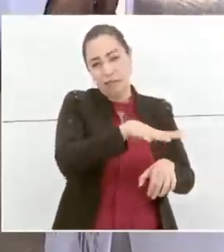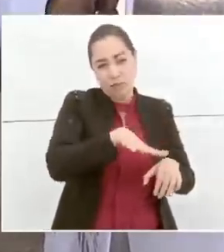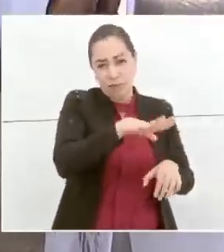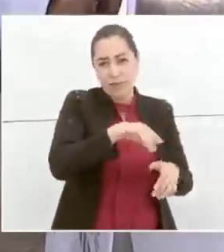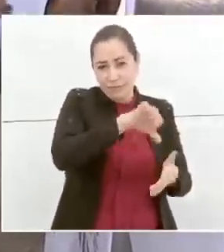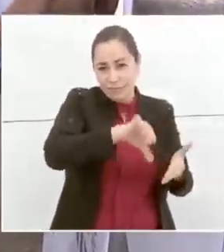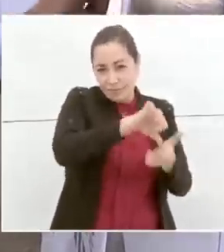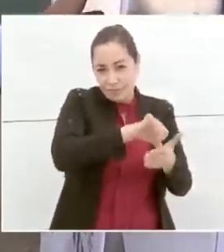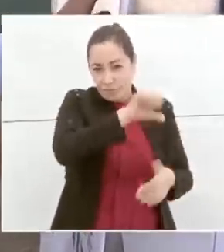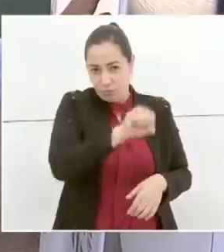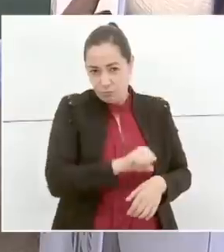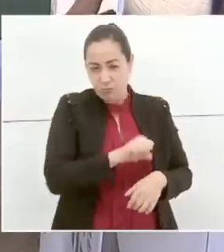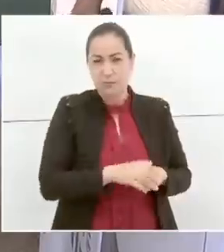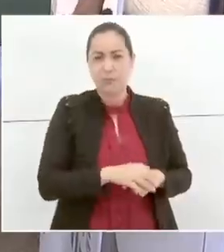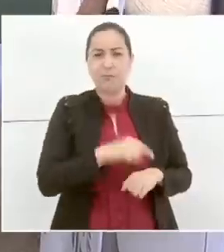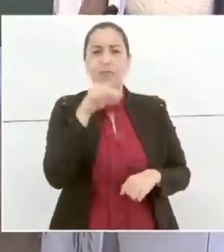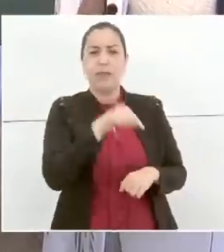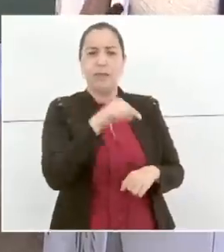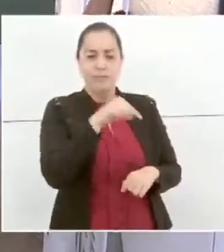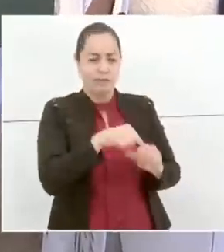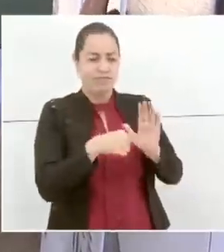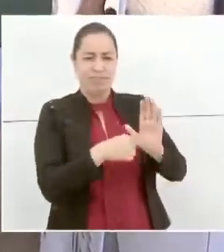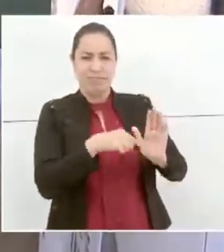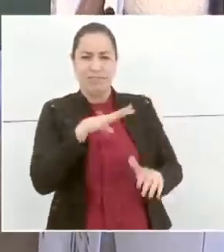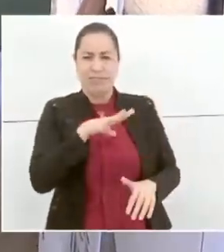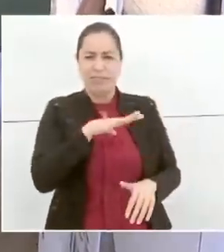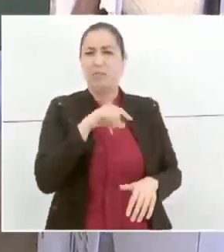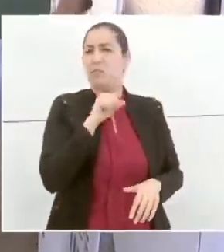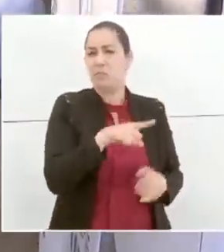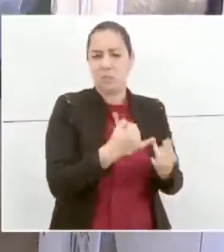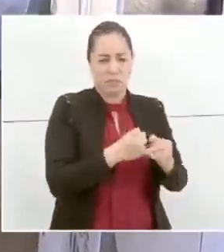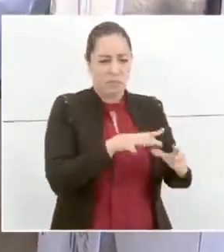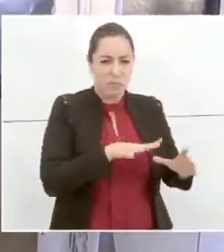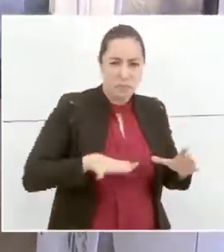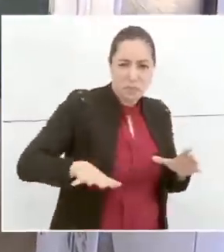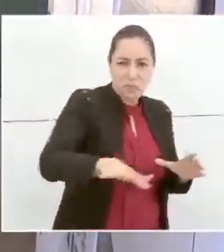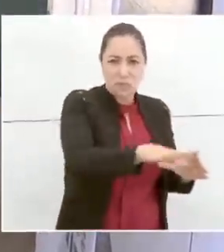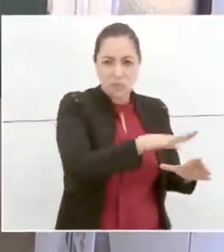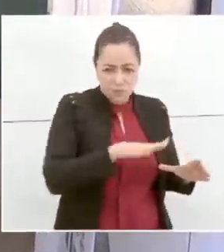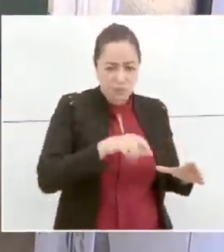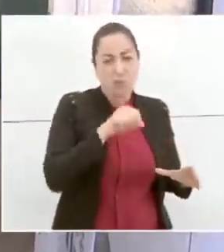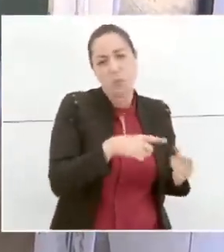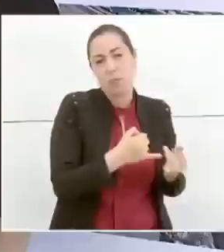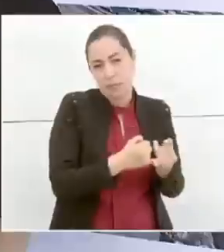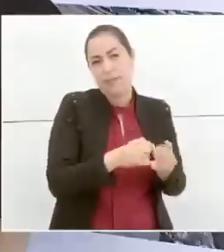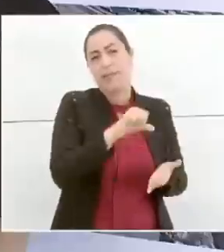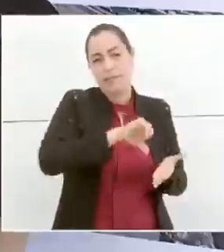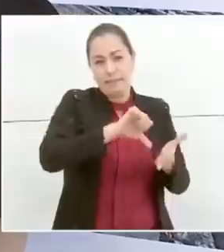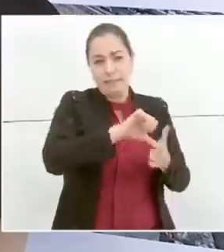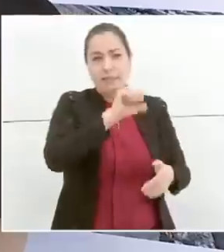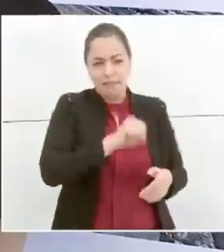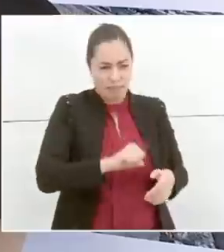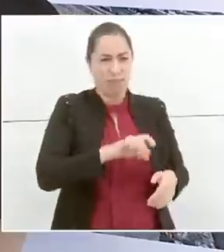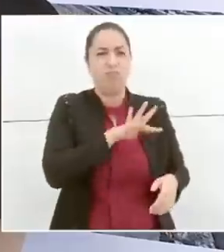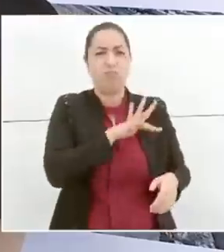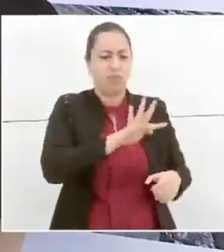¿Y esta en qué ayuda? Esta es la zona, esta es la misma zona. O sea, para esa zona centro y sur, estas dos plantas sí